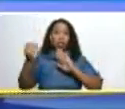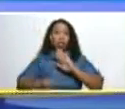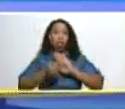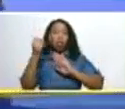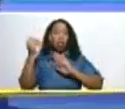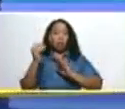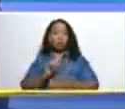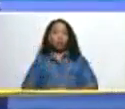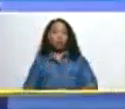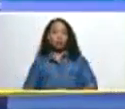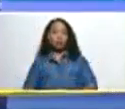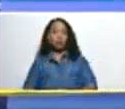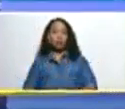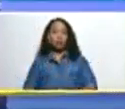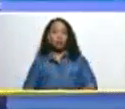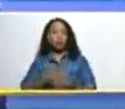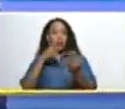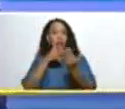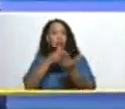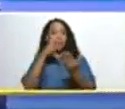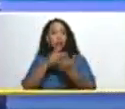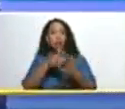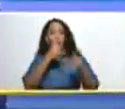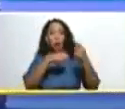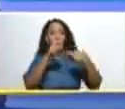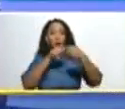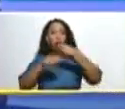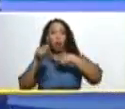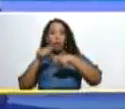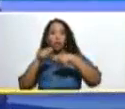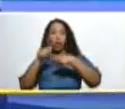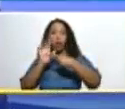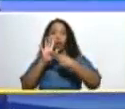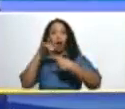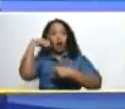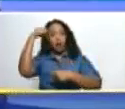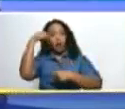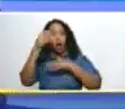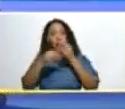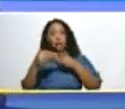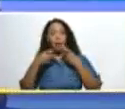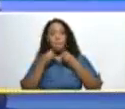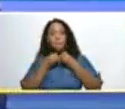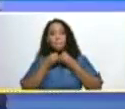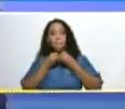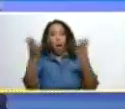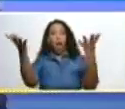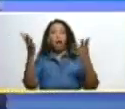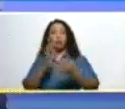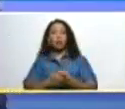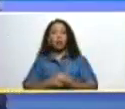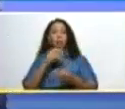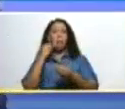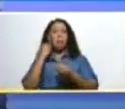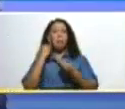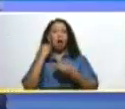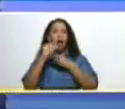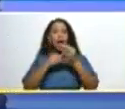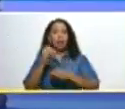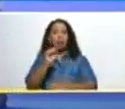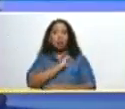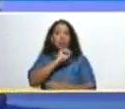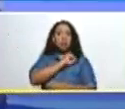son, atacan un comercio, sacan el video, lo hacen viral, ¿para crear qué? Inseguridad,